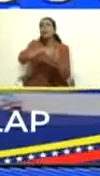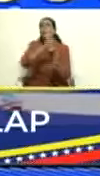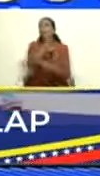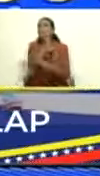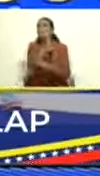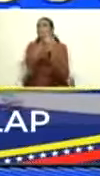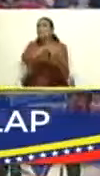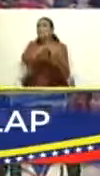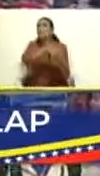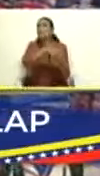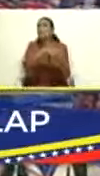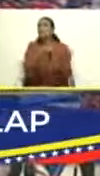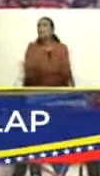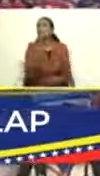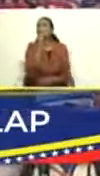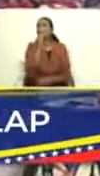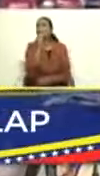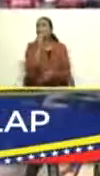manita?